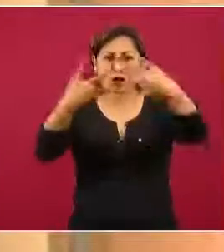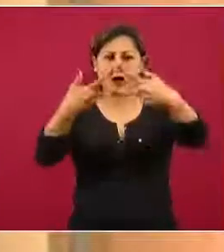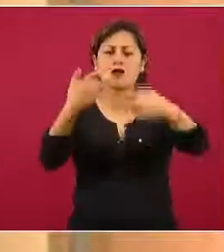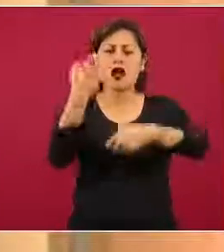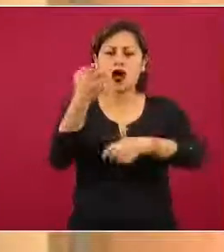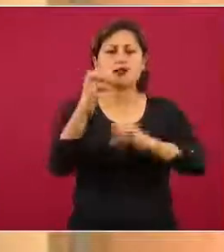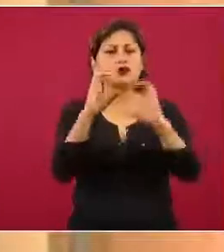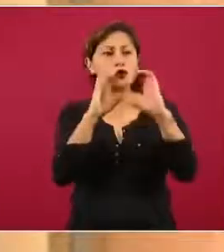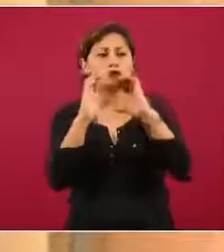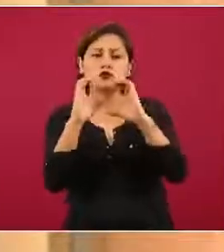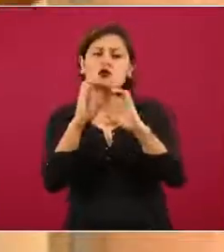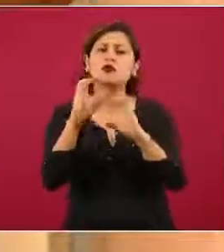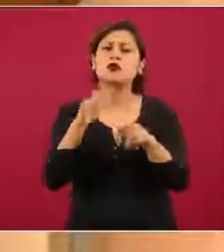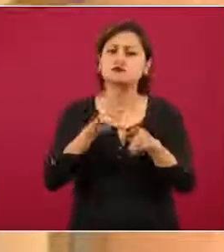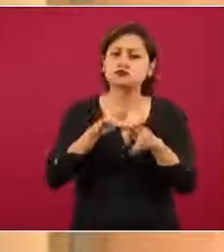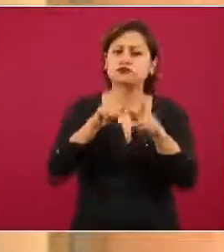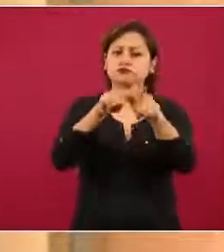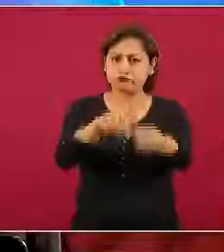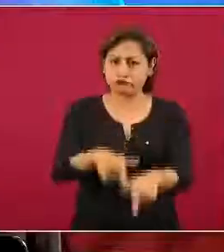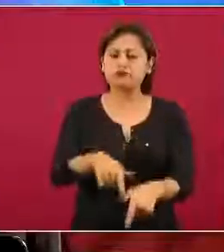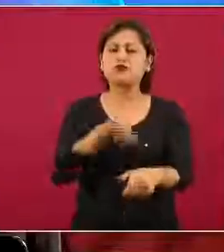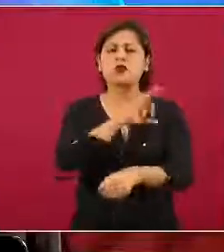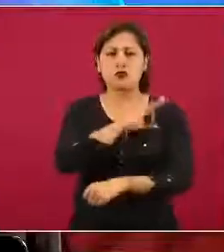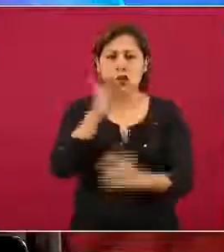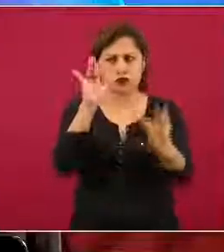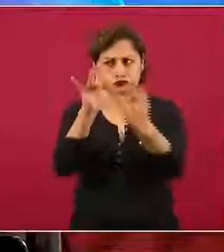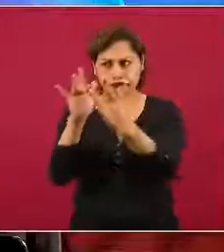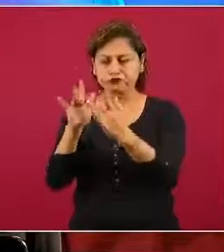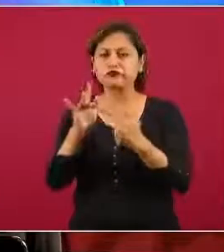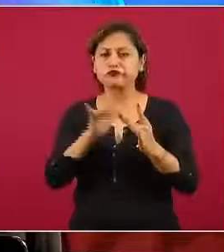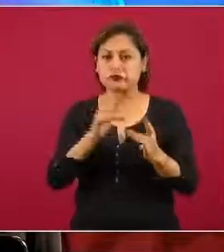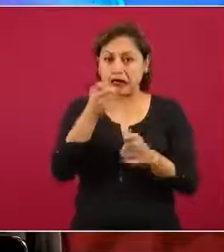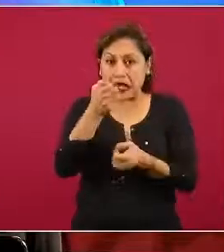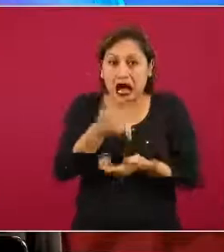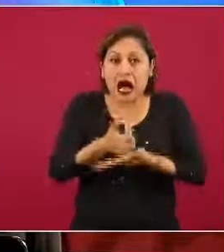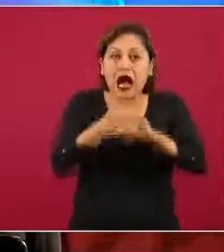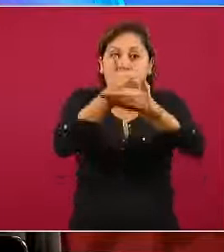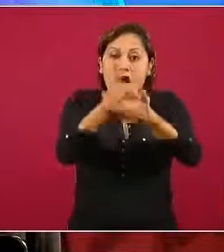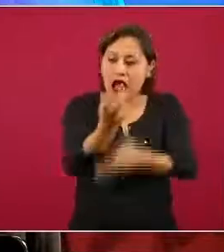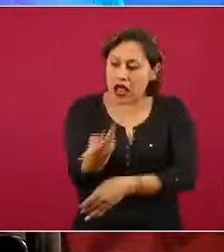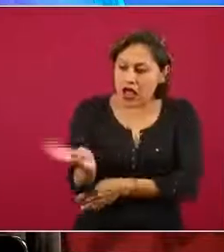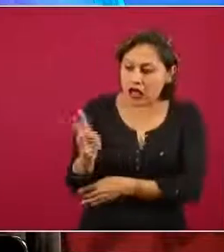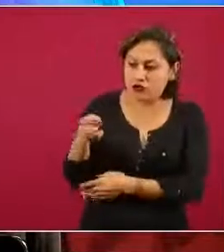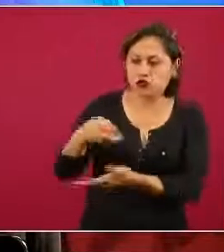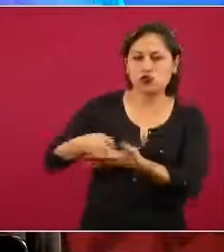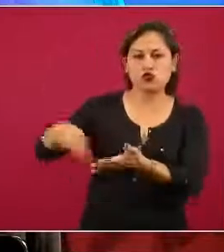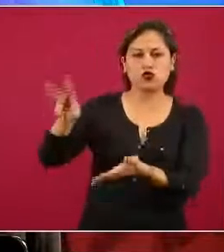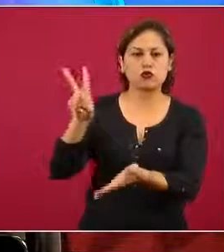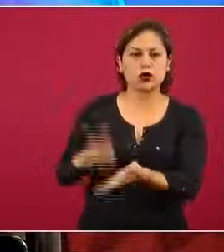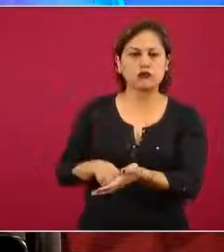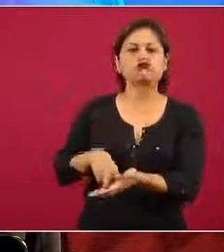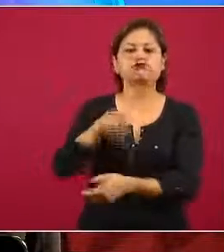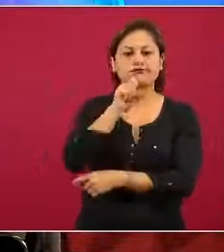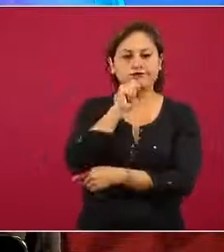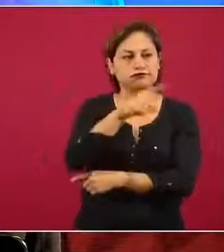va a ayudar no solamente a los héroes y las heroínas, sino a todas y todos nosotros.